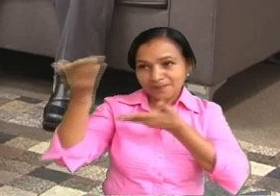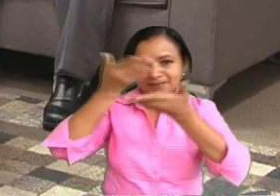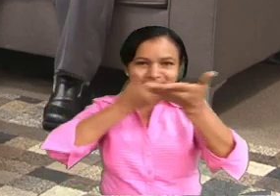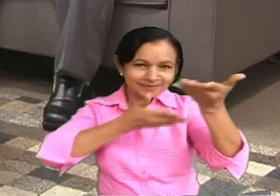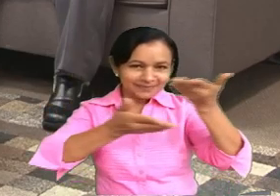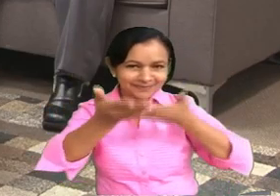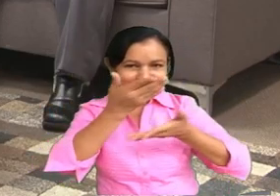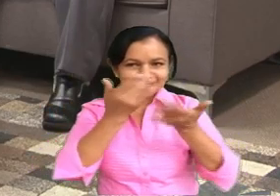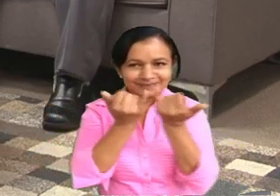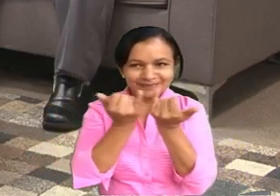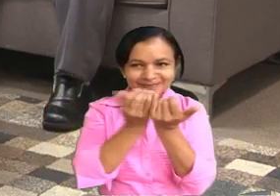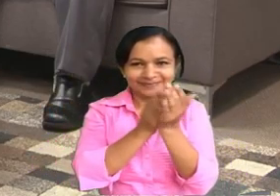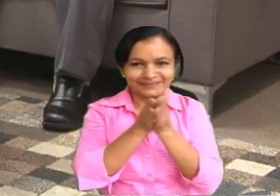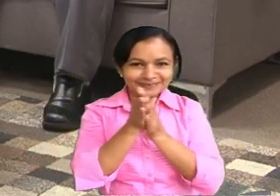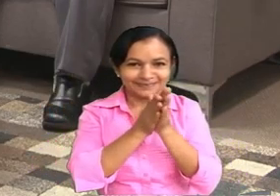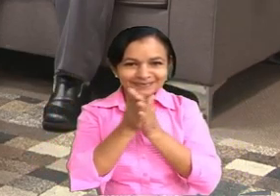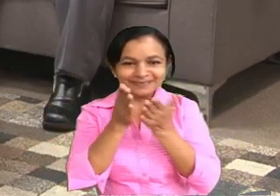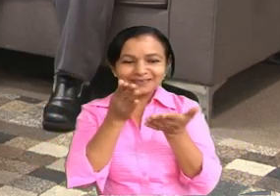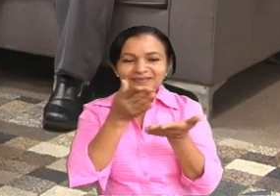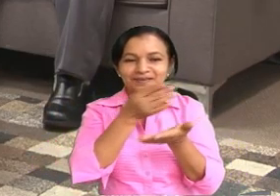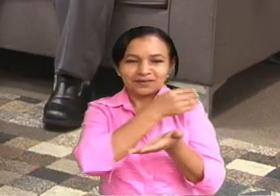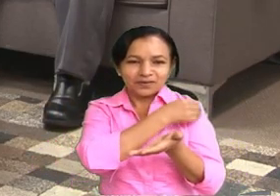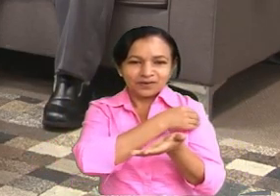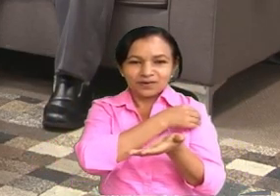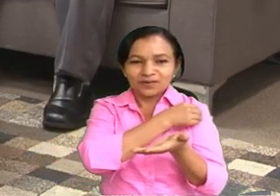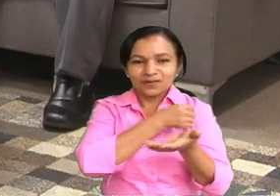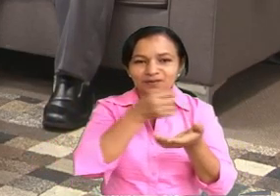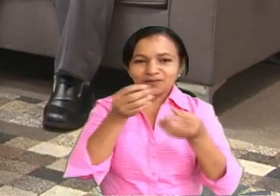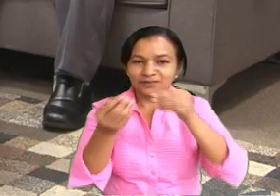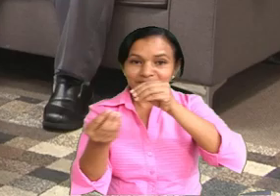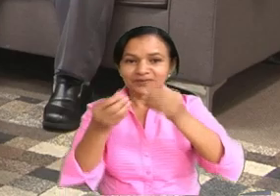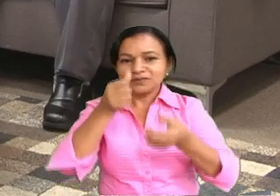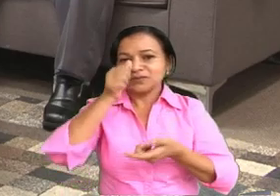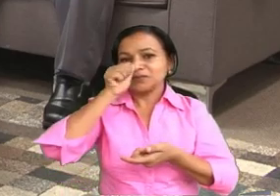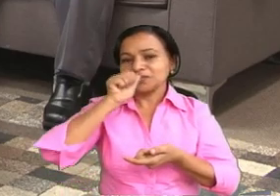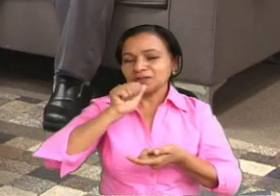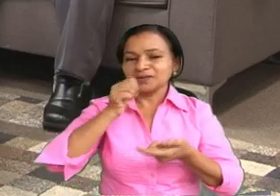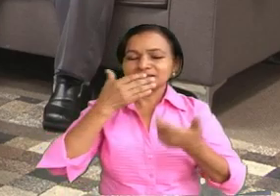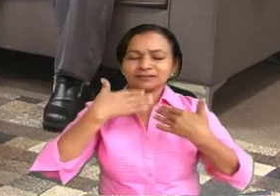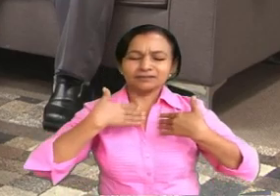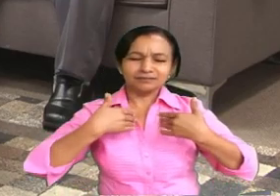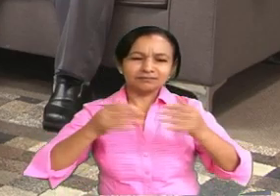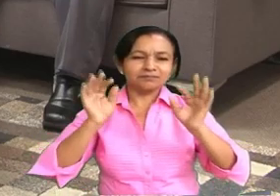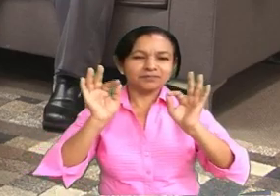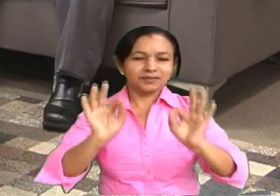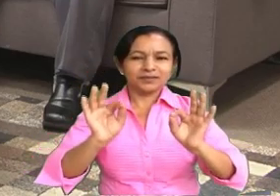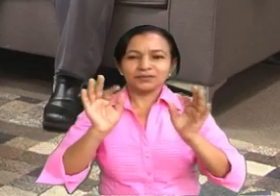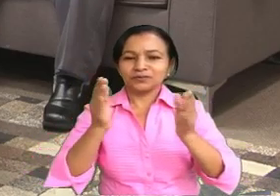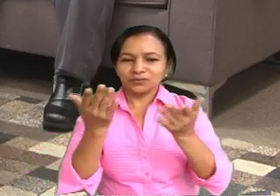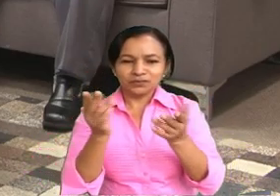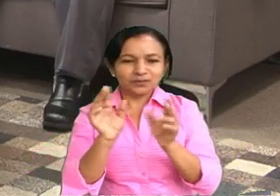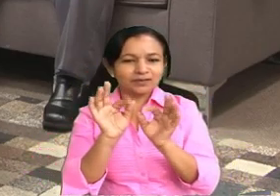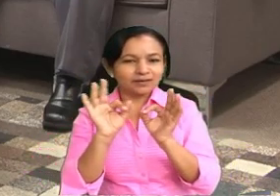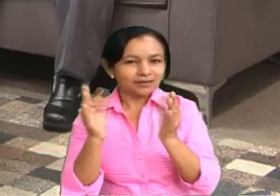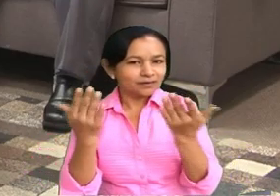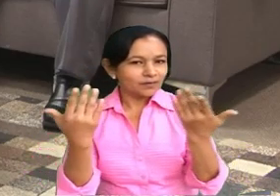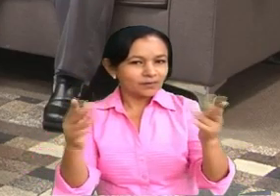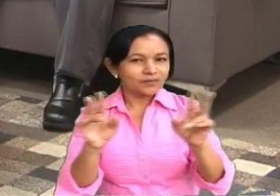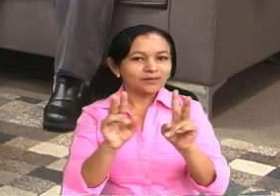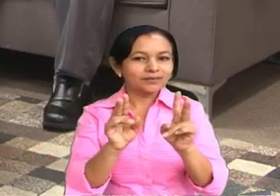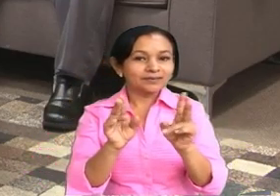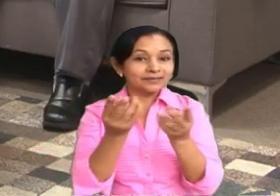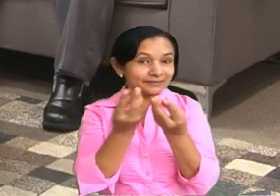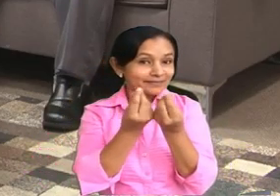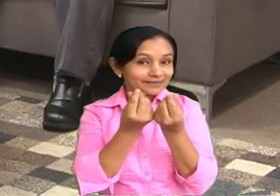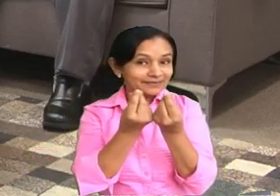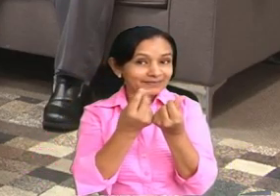interactuando con nuestros licores ancestrales, sanos, todo es orgánico, todo, y eso eleva la